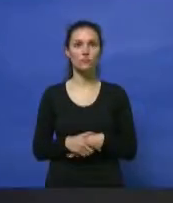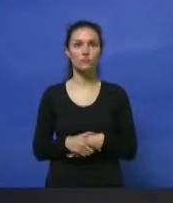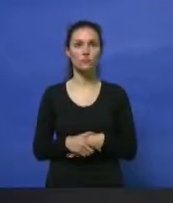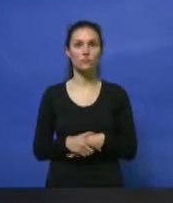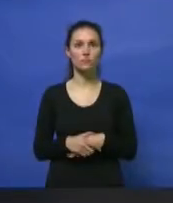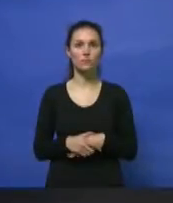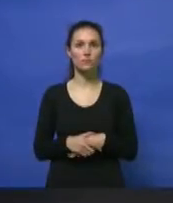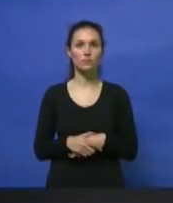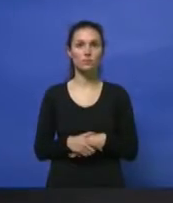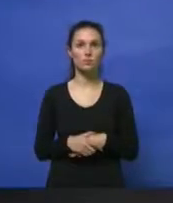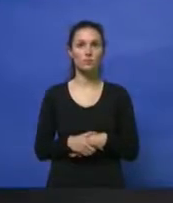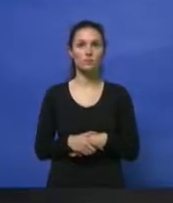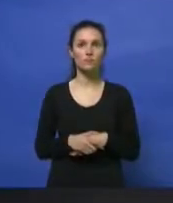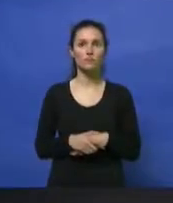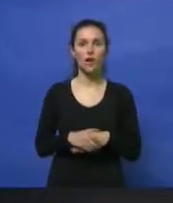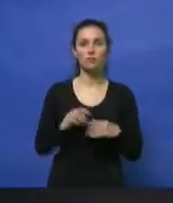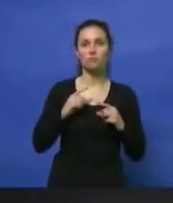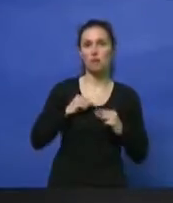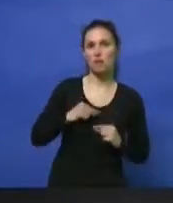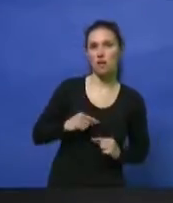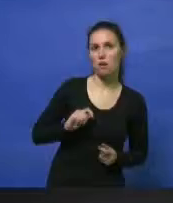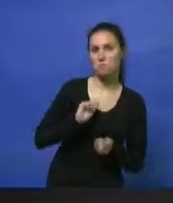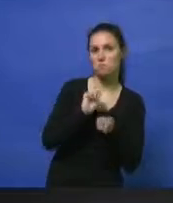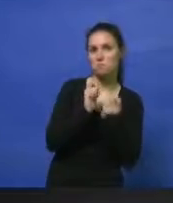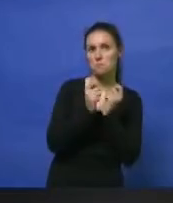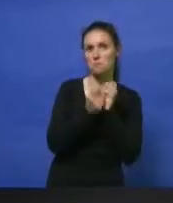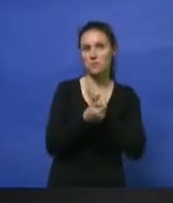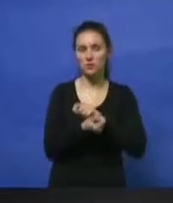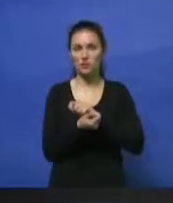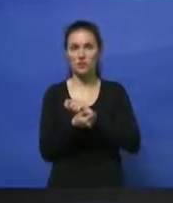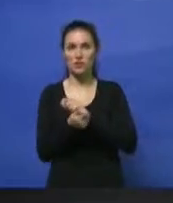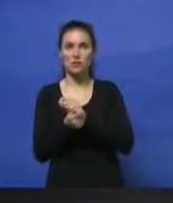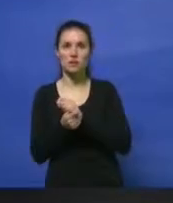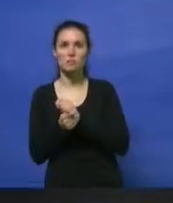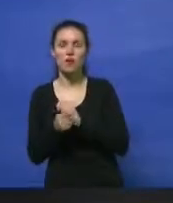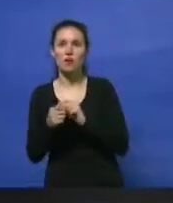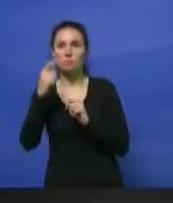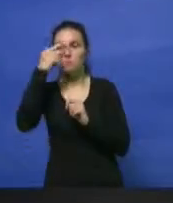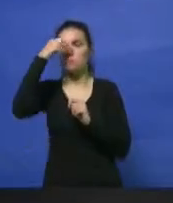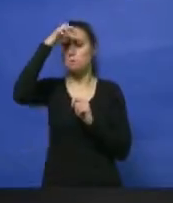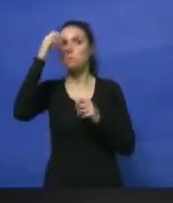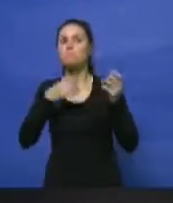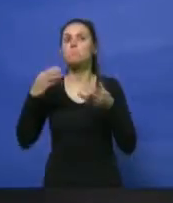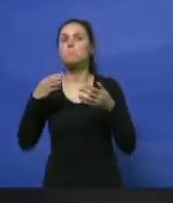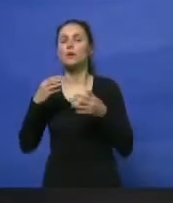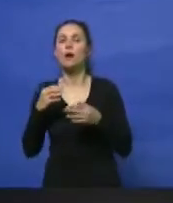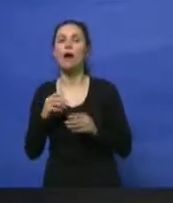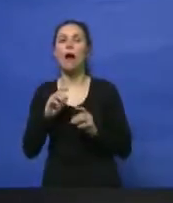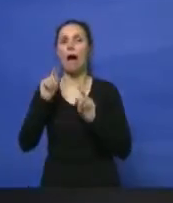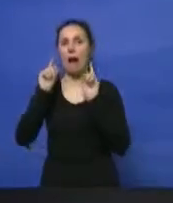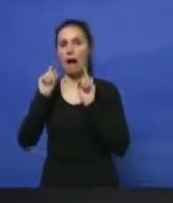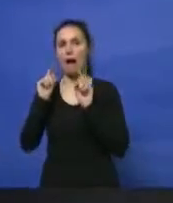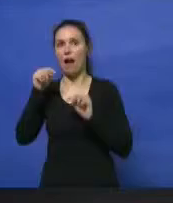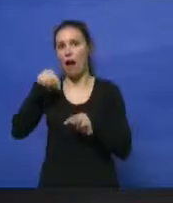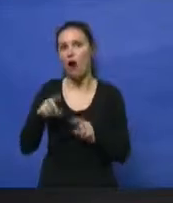La lógica debería ser que se cambie la camisa porque salió de la figura del hombre del espectáculo a transformarse en la columna Mundo Tecno. Pero me llevó la ropa. ¿Qué es